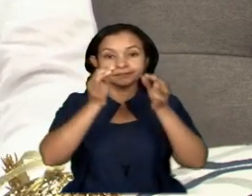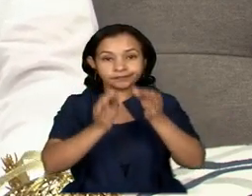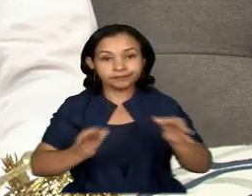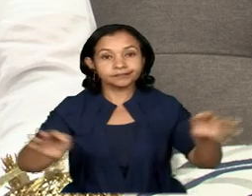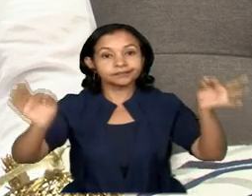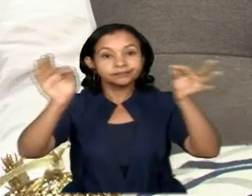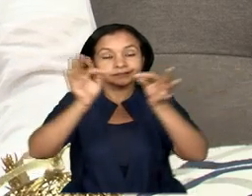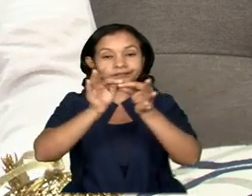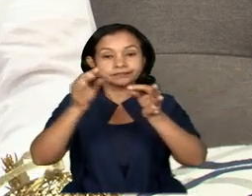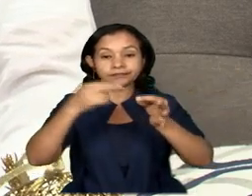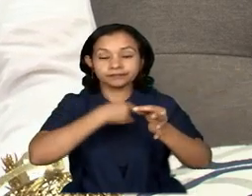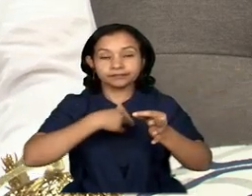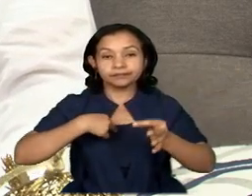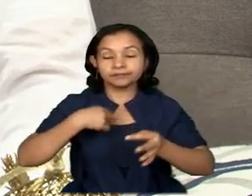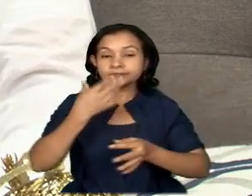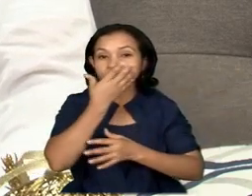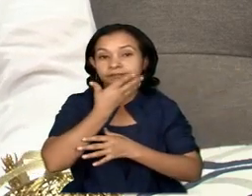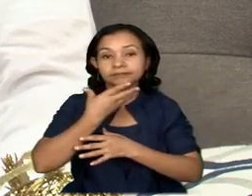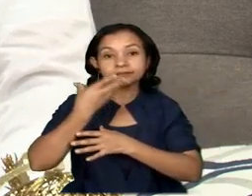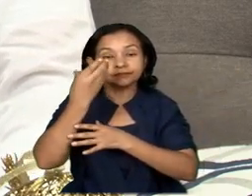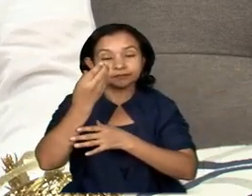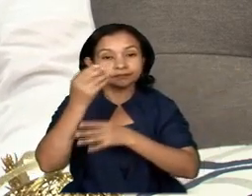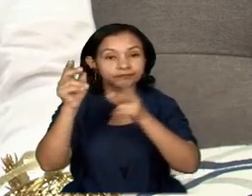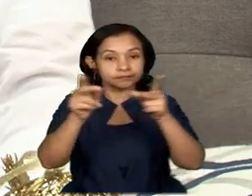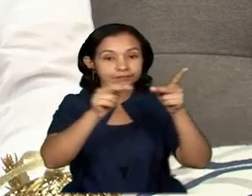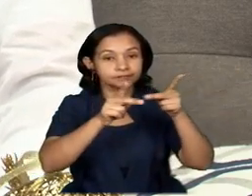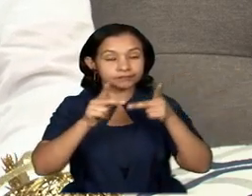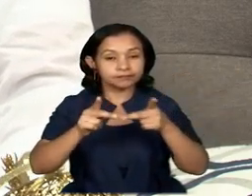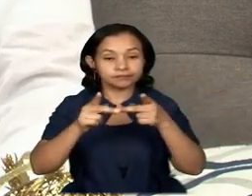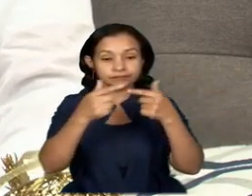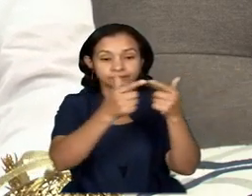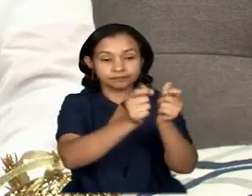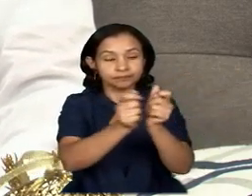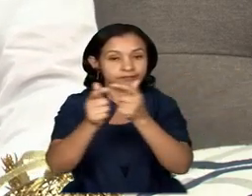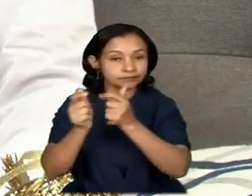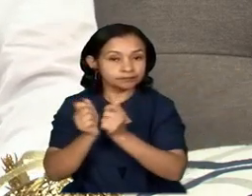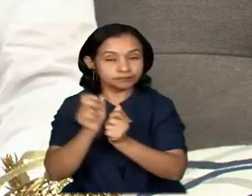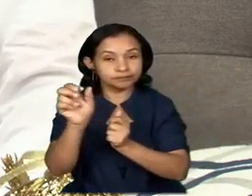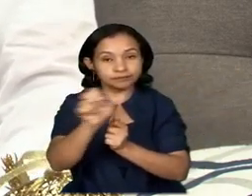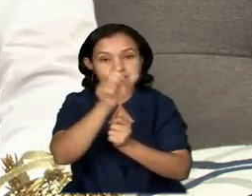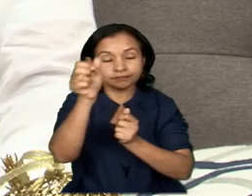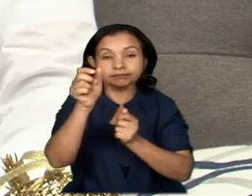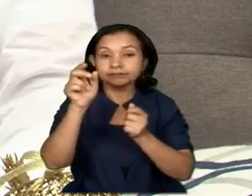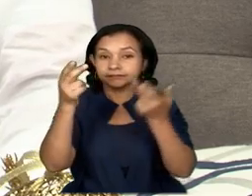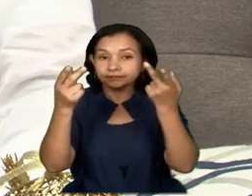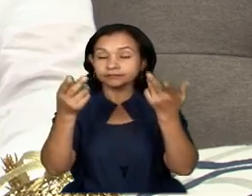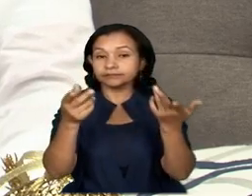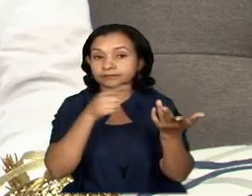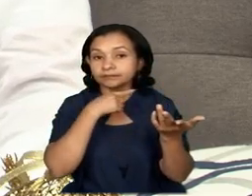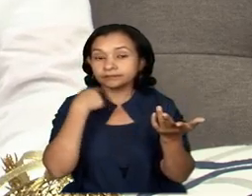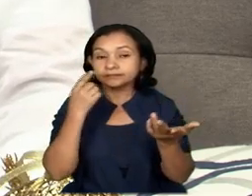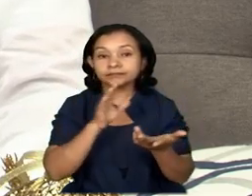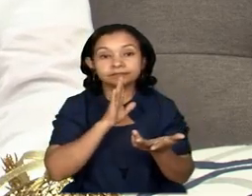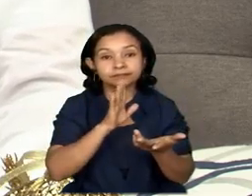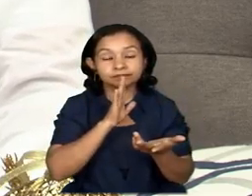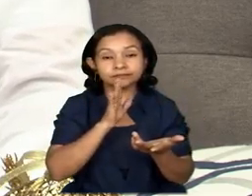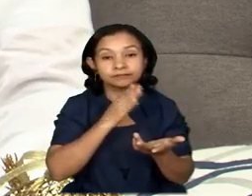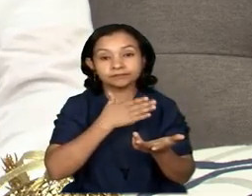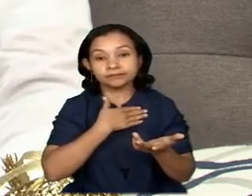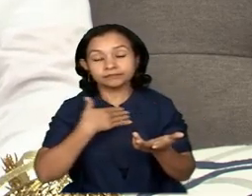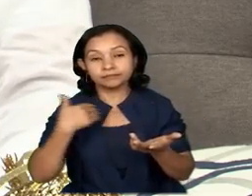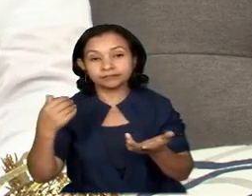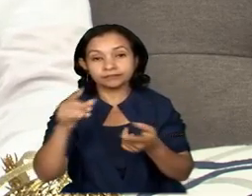que las generan jóvenes, incluso adolescentes, en equipos. Es otra realidad también de lo que plantea. Sí, estamos hablando cada vez 15 jóvenes,